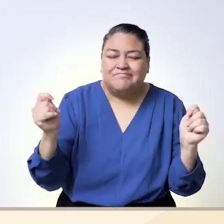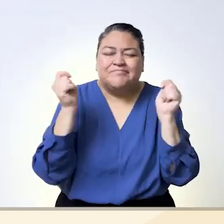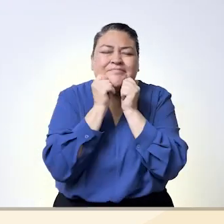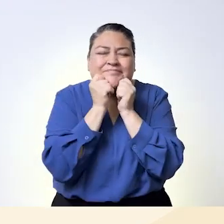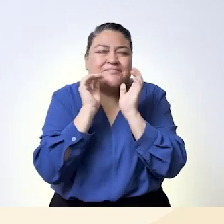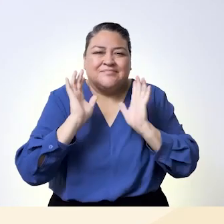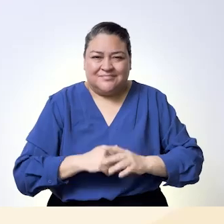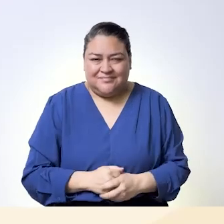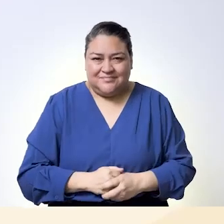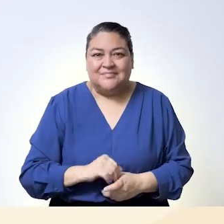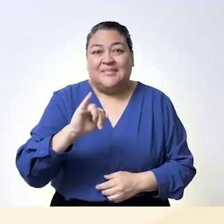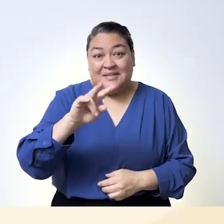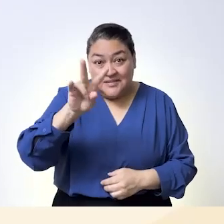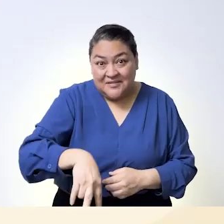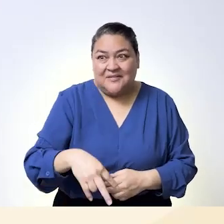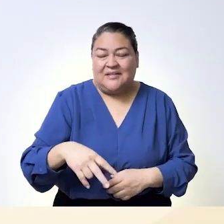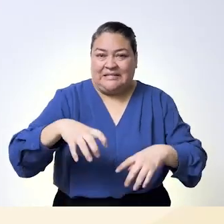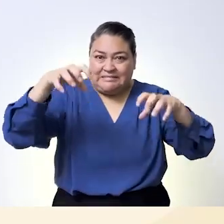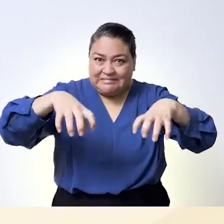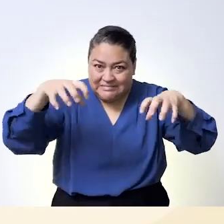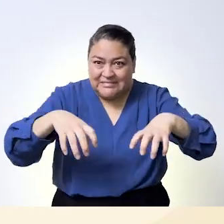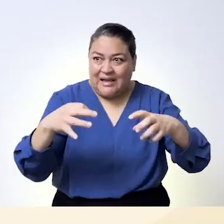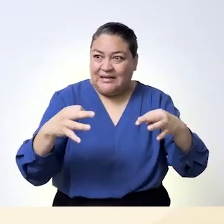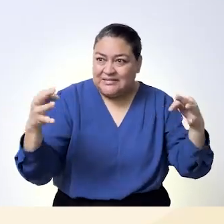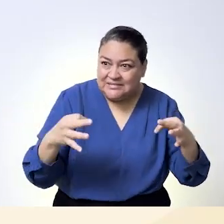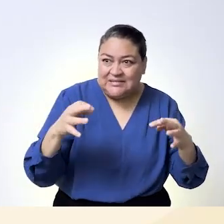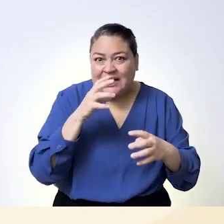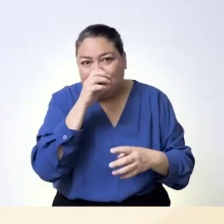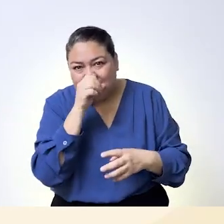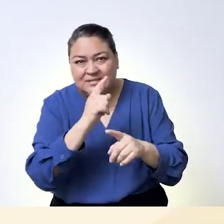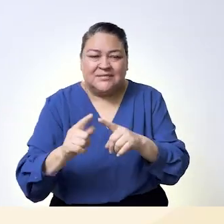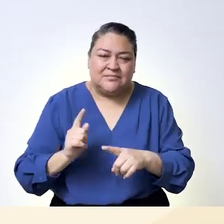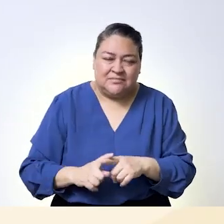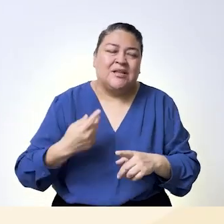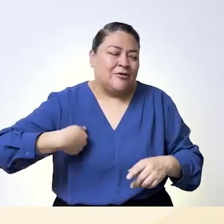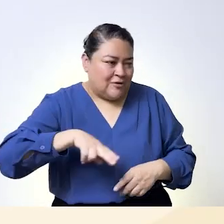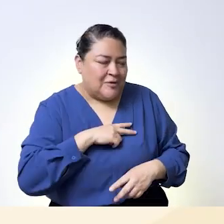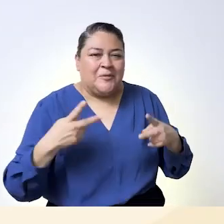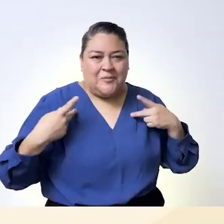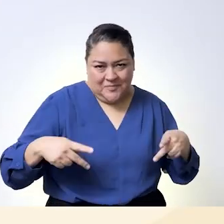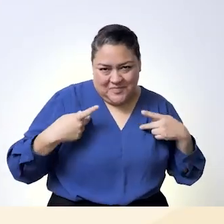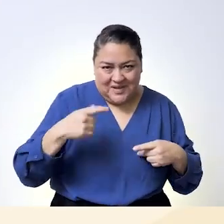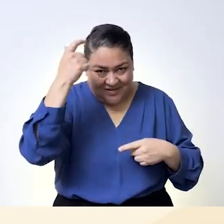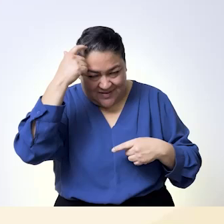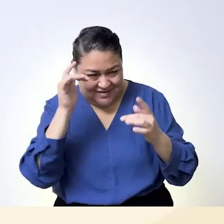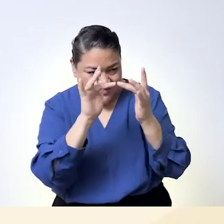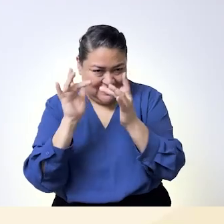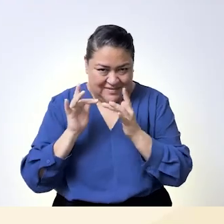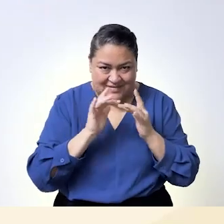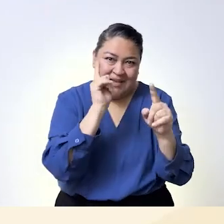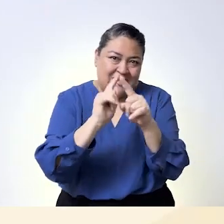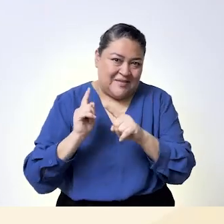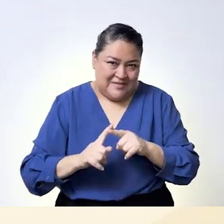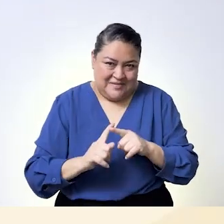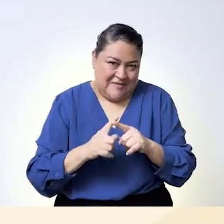bien. Con la lluvia, con la cuestión de las temperaturas, que también es todo un tema para las personas neurodivergentes. Y pues vamos a dar